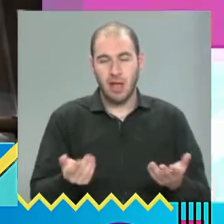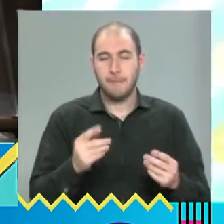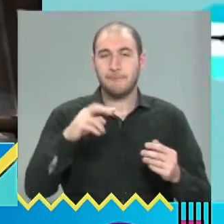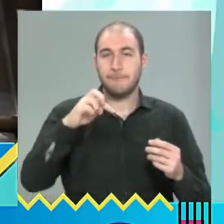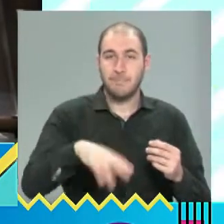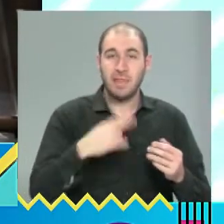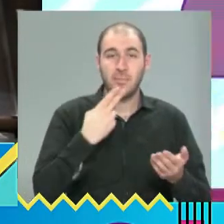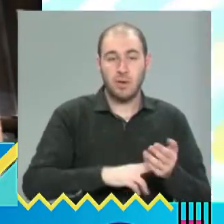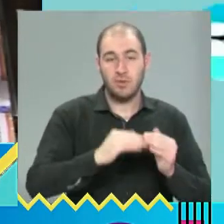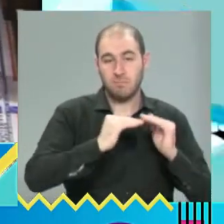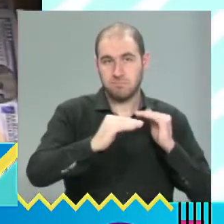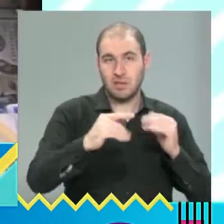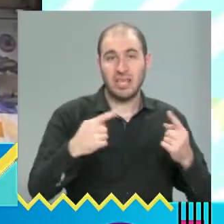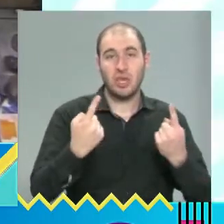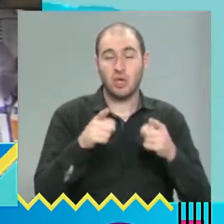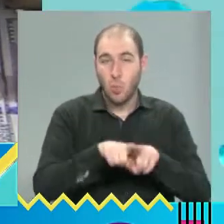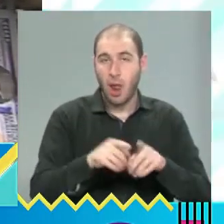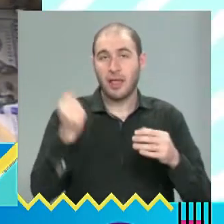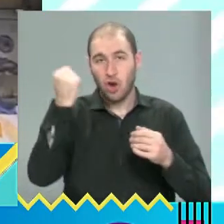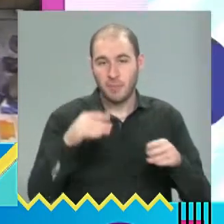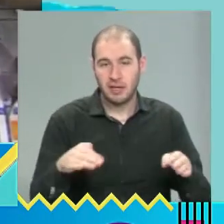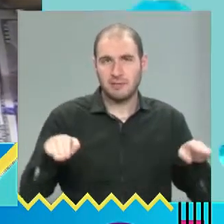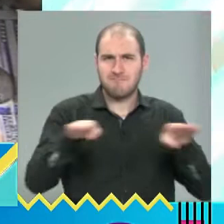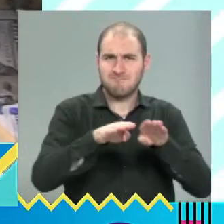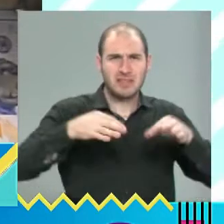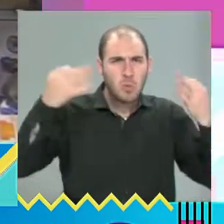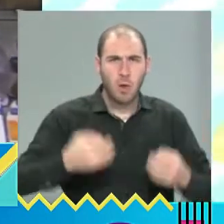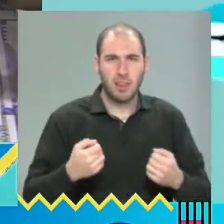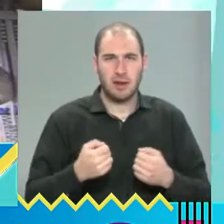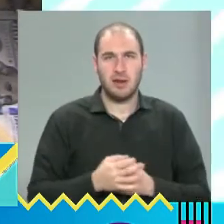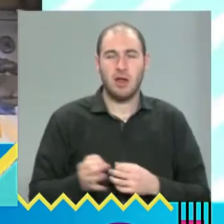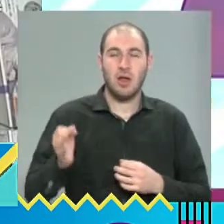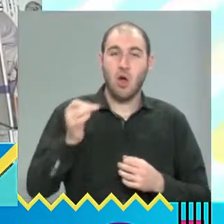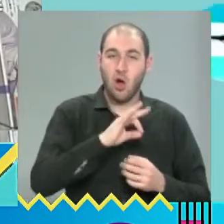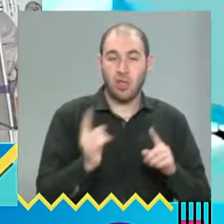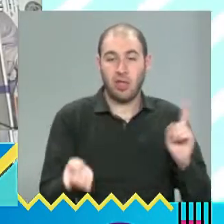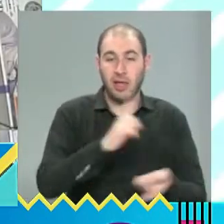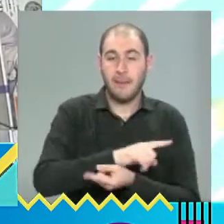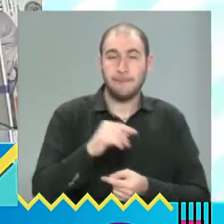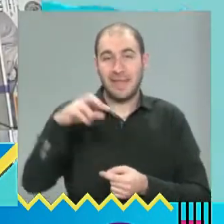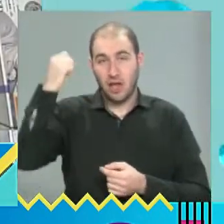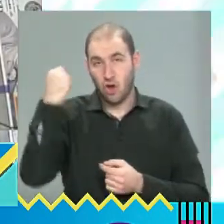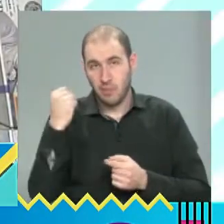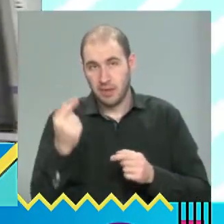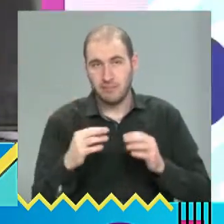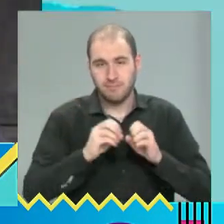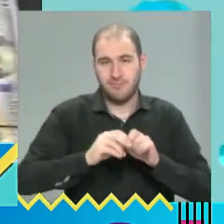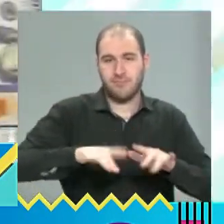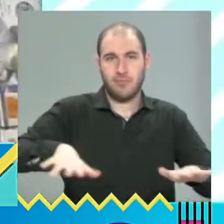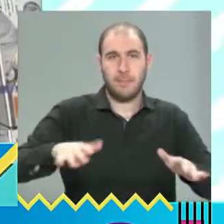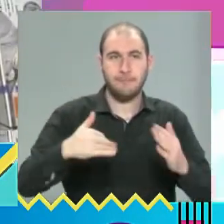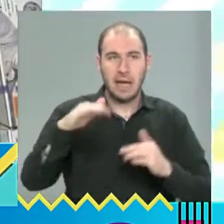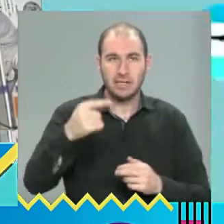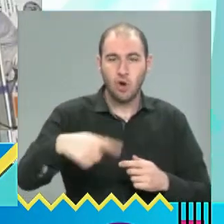política fiscal se hacía más pareja, la política monetaria se volvía más rígida, más contractiva, o al revés, la política monetaria se hacía más expansiva.